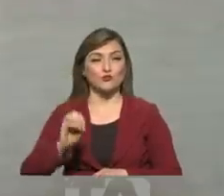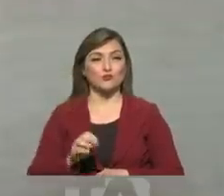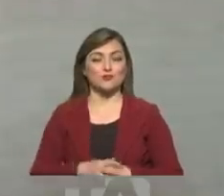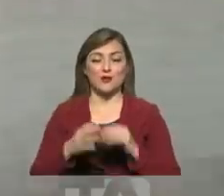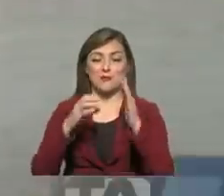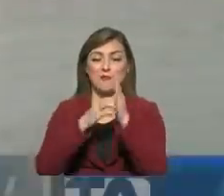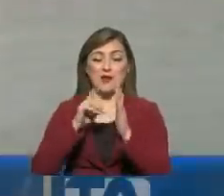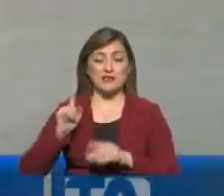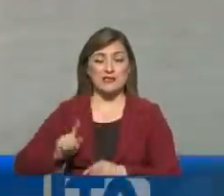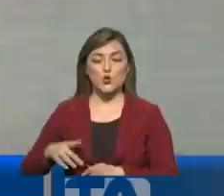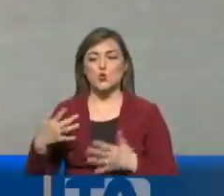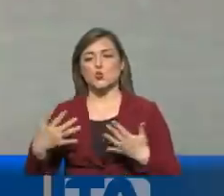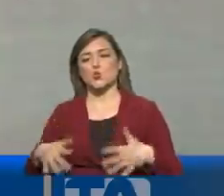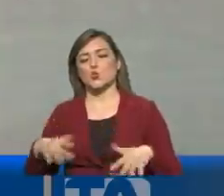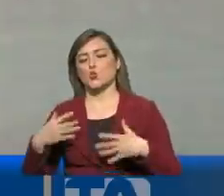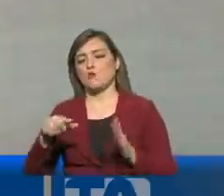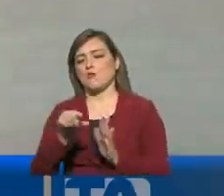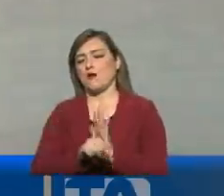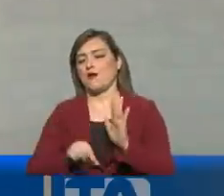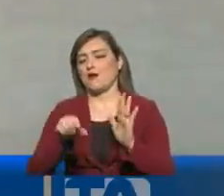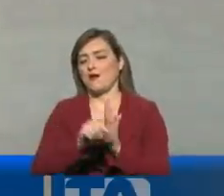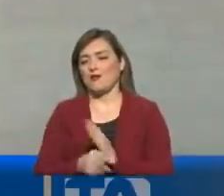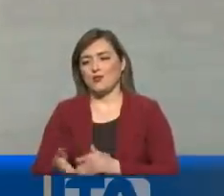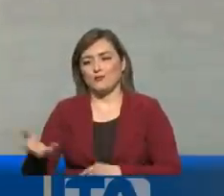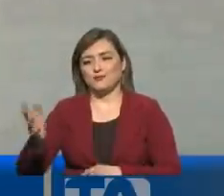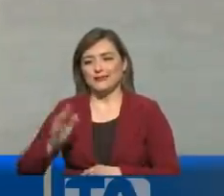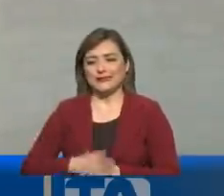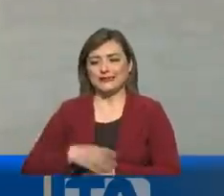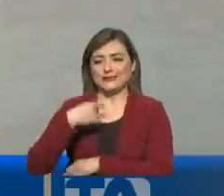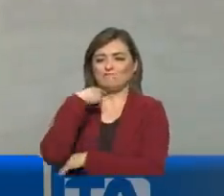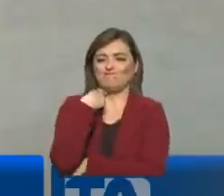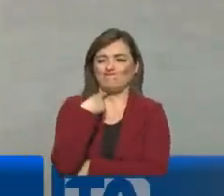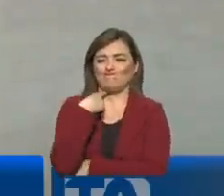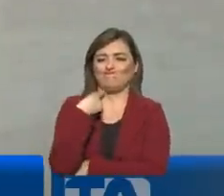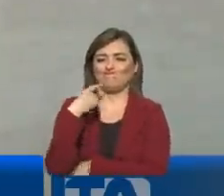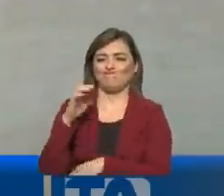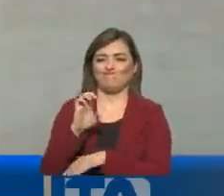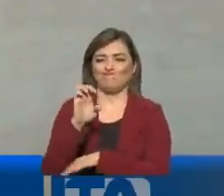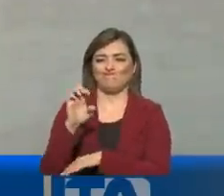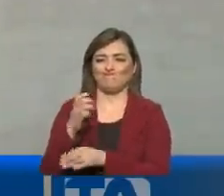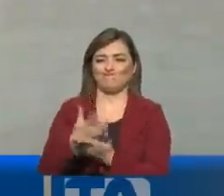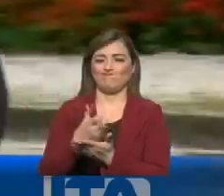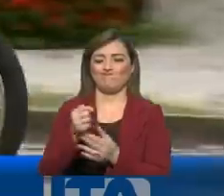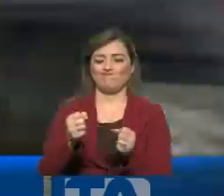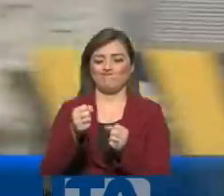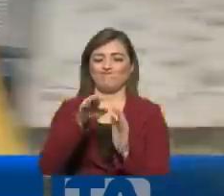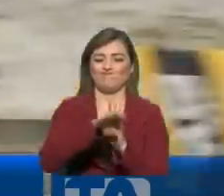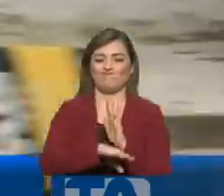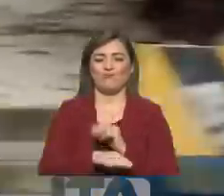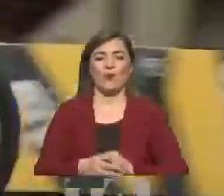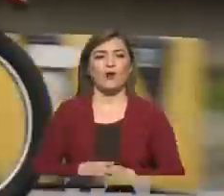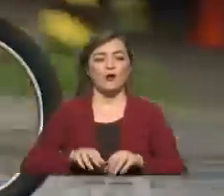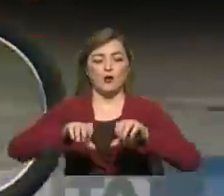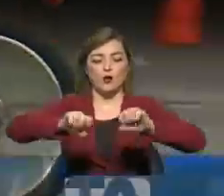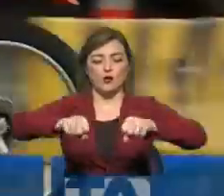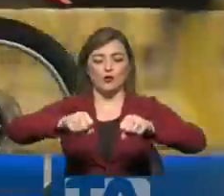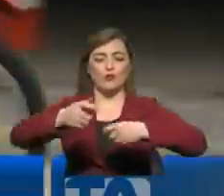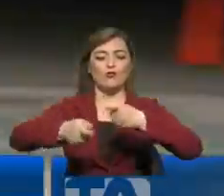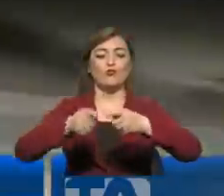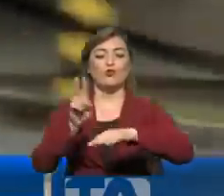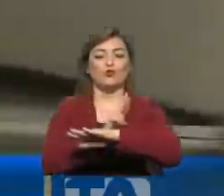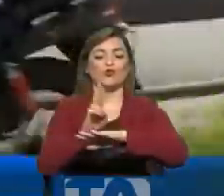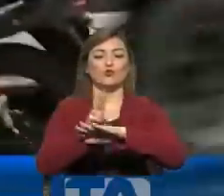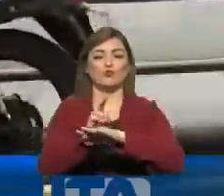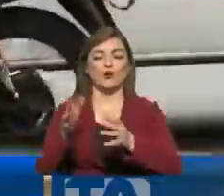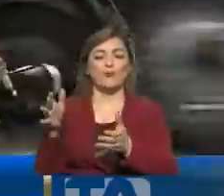marcas chinas han sido muy competitivas en sus precios, lo que ha generado una presión a la baja de los precios de todos los vehículos. Las ventas de motos, usualmente utilizadas para